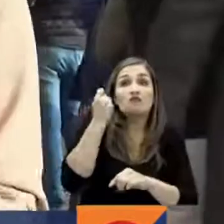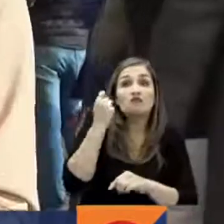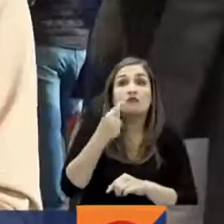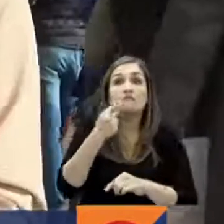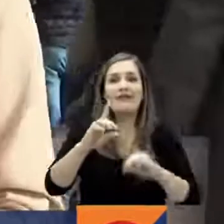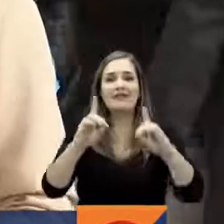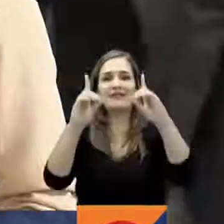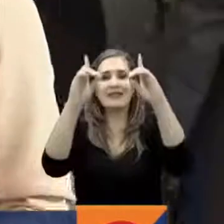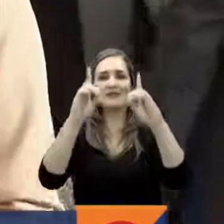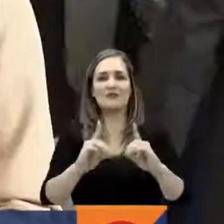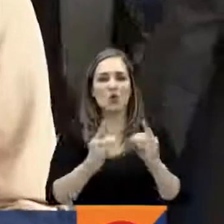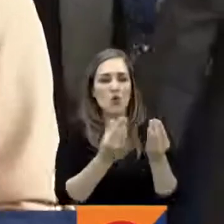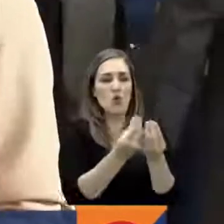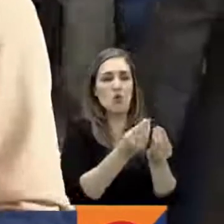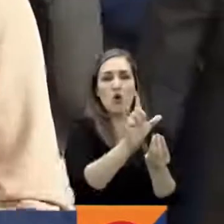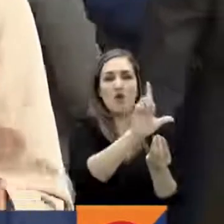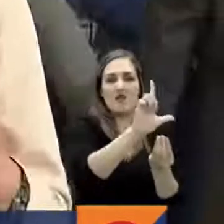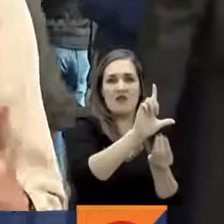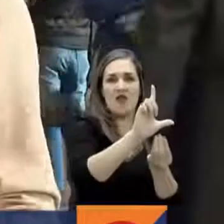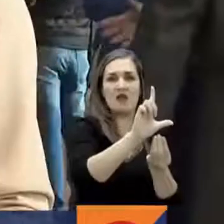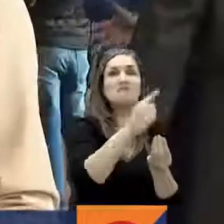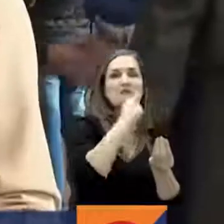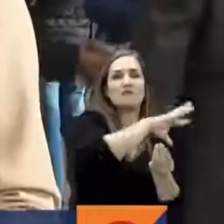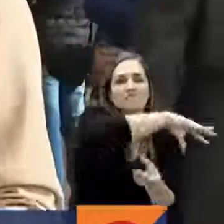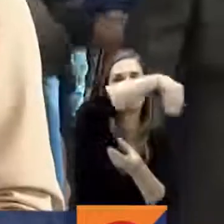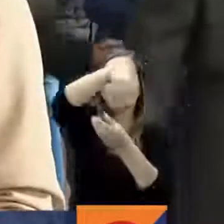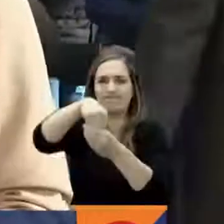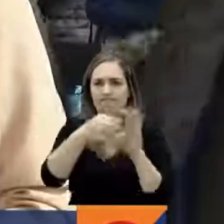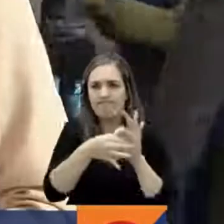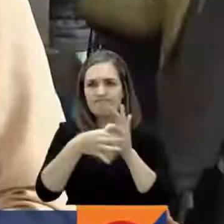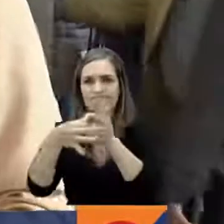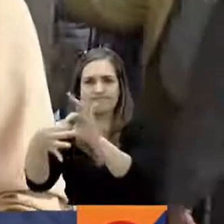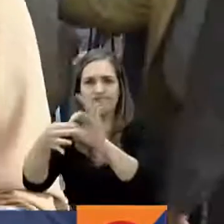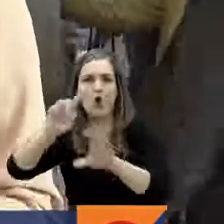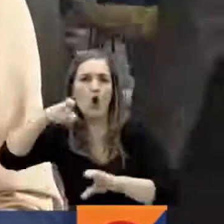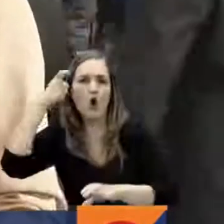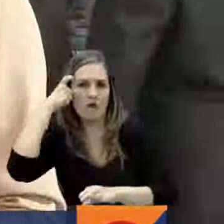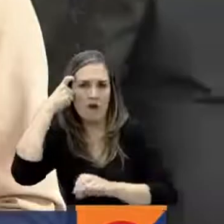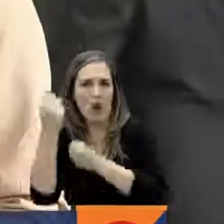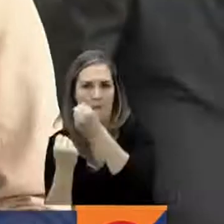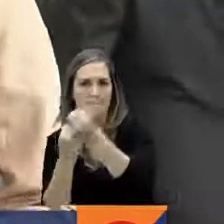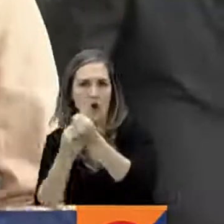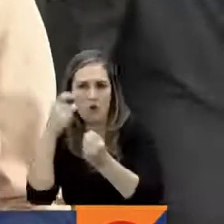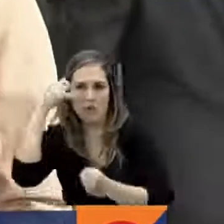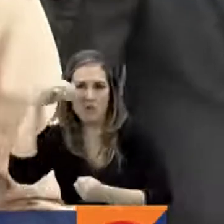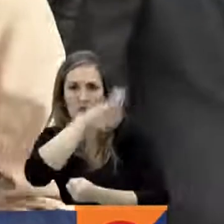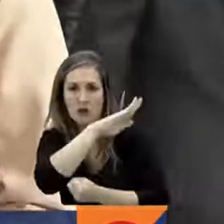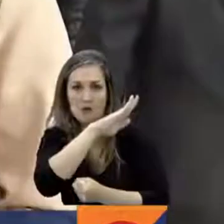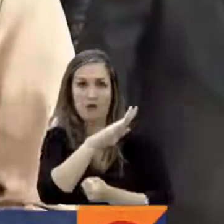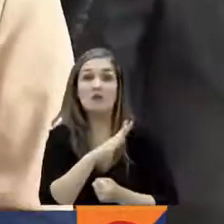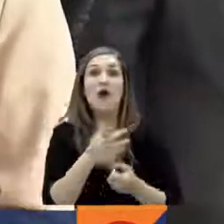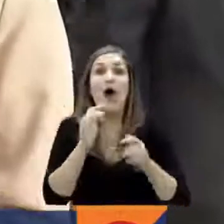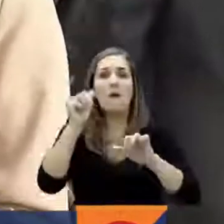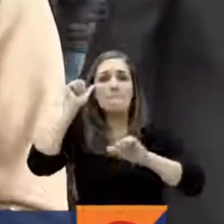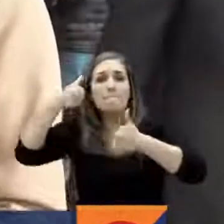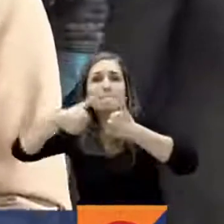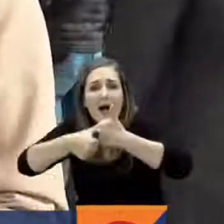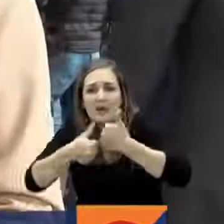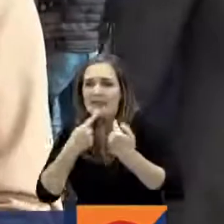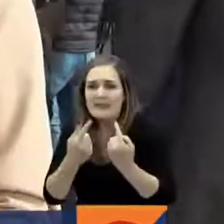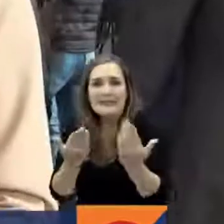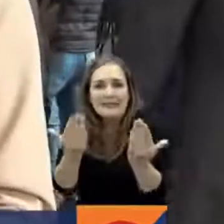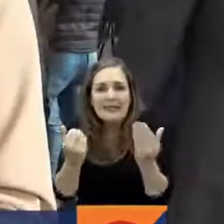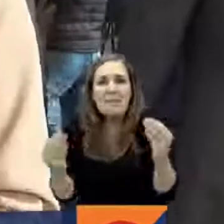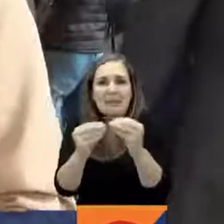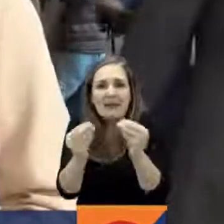del Partido Liberal de declararse como partido de gobierno. El pacto histórico ha dicho que siguen buscando sumar más esfuerzos